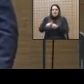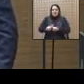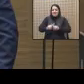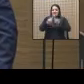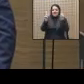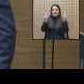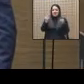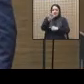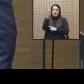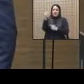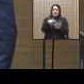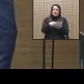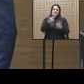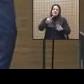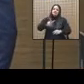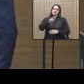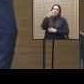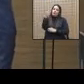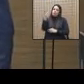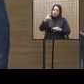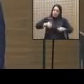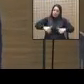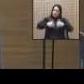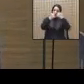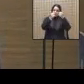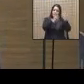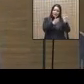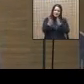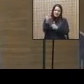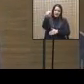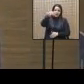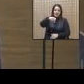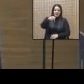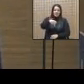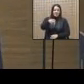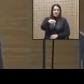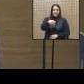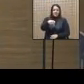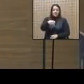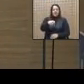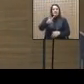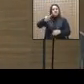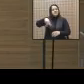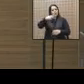ese es el segundo reto que está planteado hoy aquí. El segundo reto es,